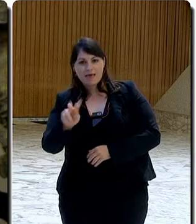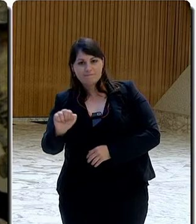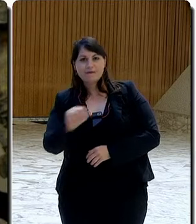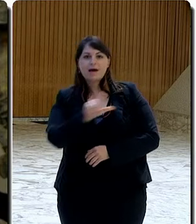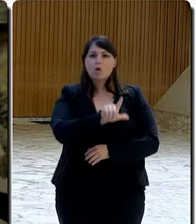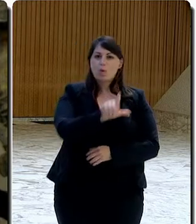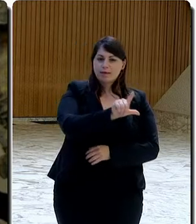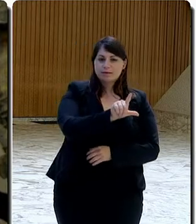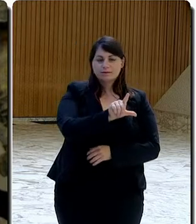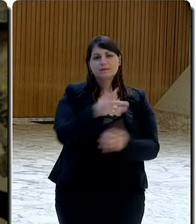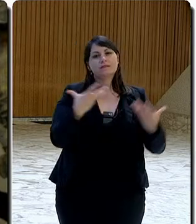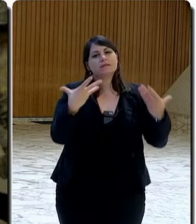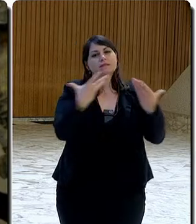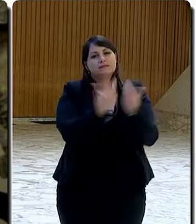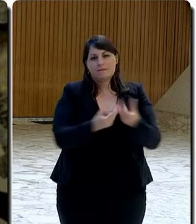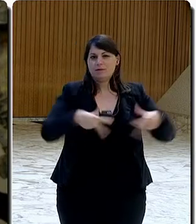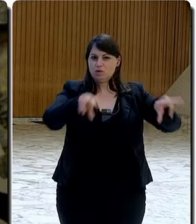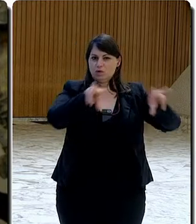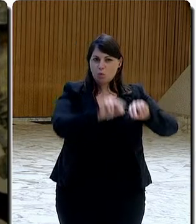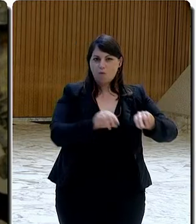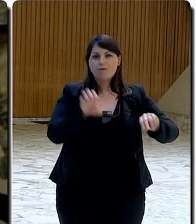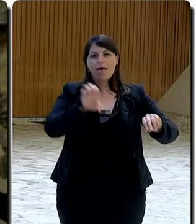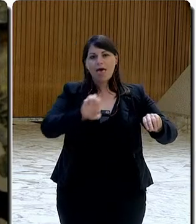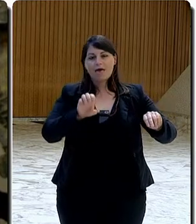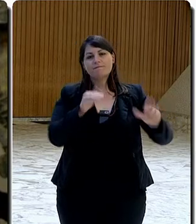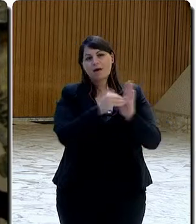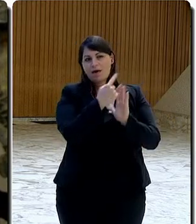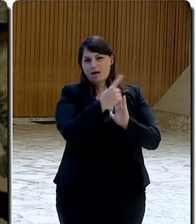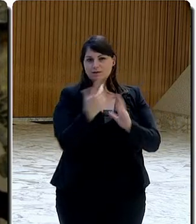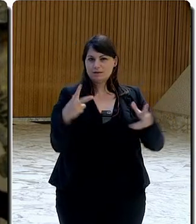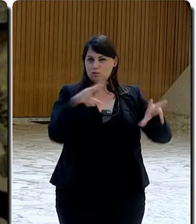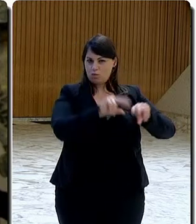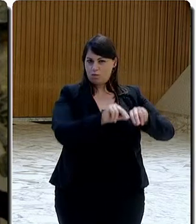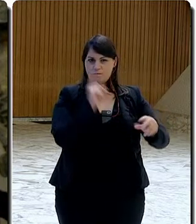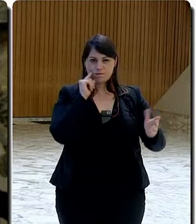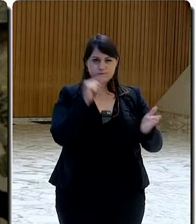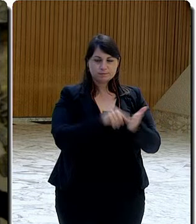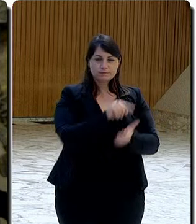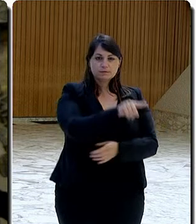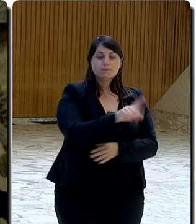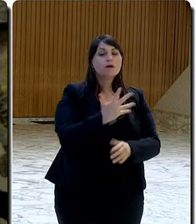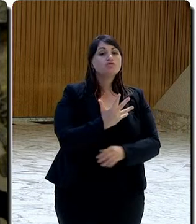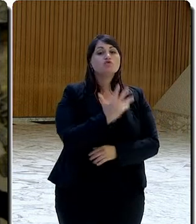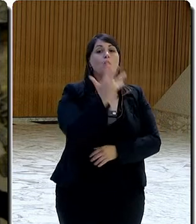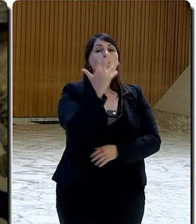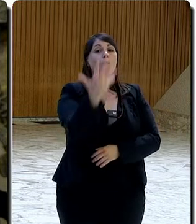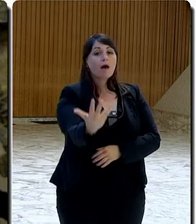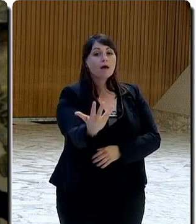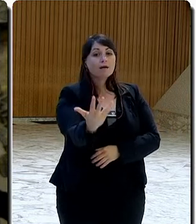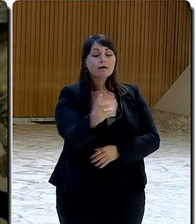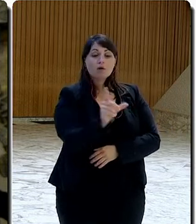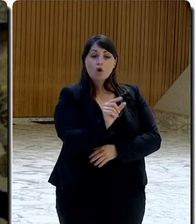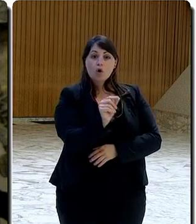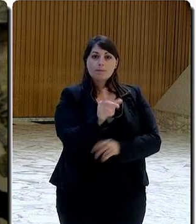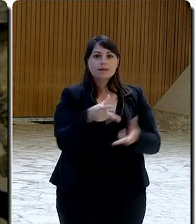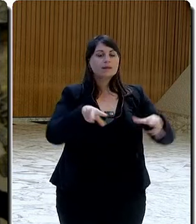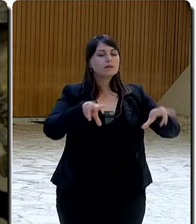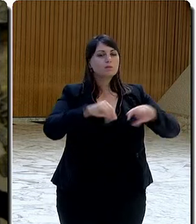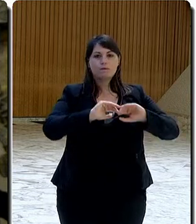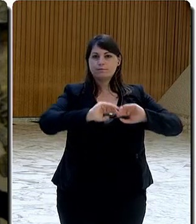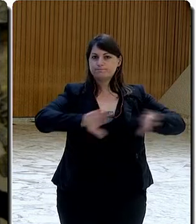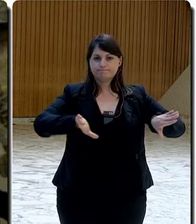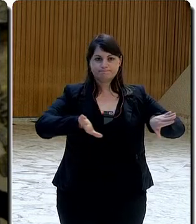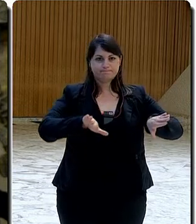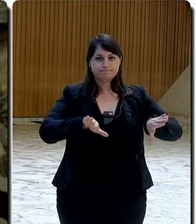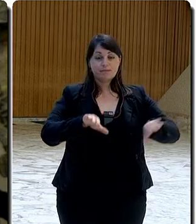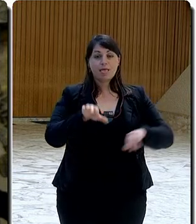en su antigua casa. Pero pasados 5 años, la pareja de nuevo se rompió y Eva, con su pequeño